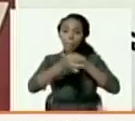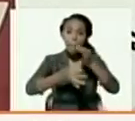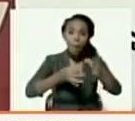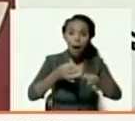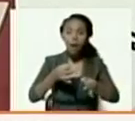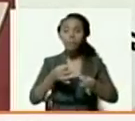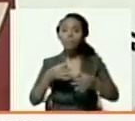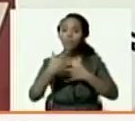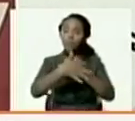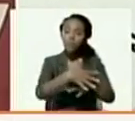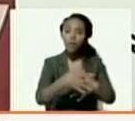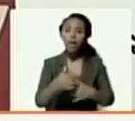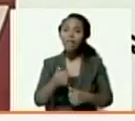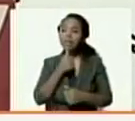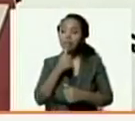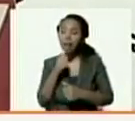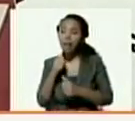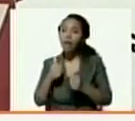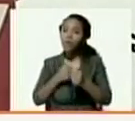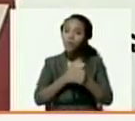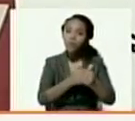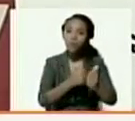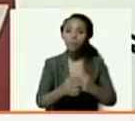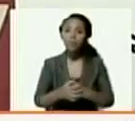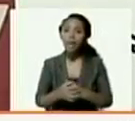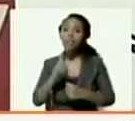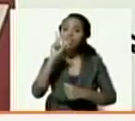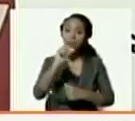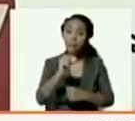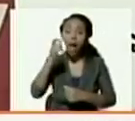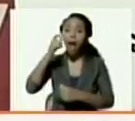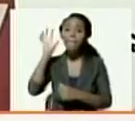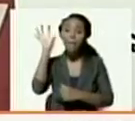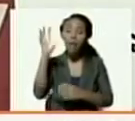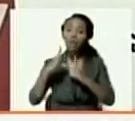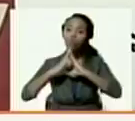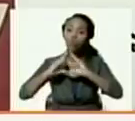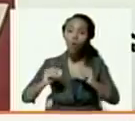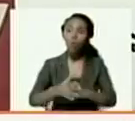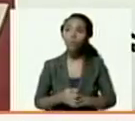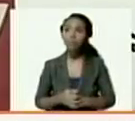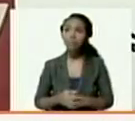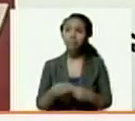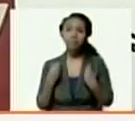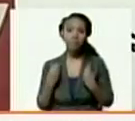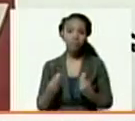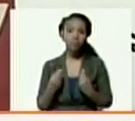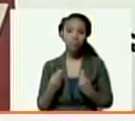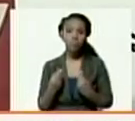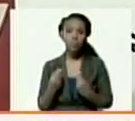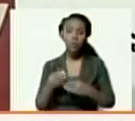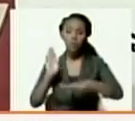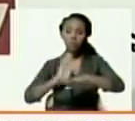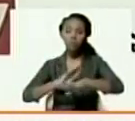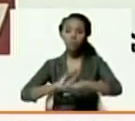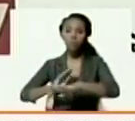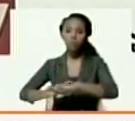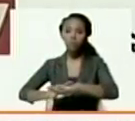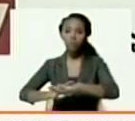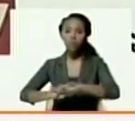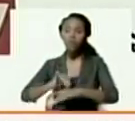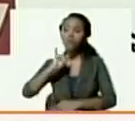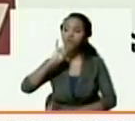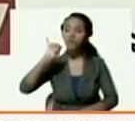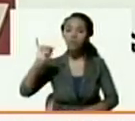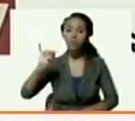a quienes nos siguen, pero dirigirnos también al país todo para manifestar e